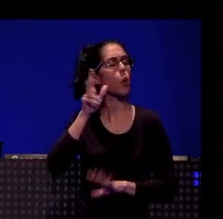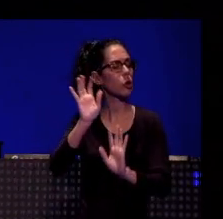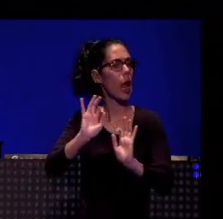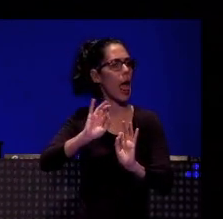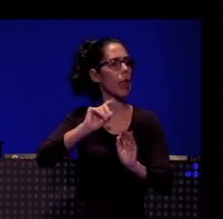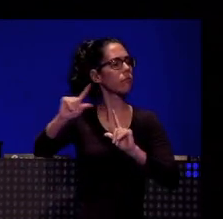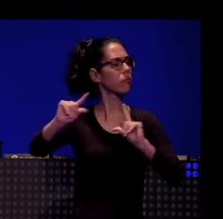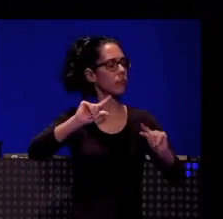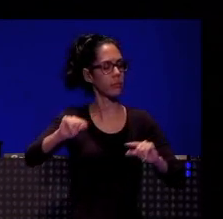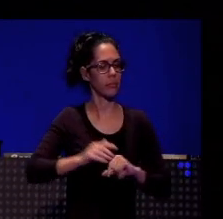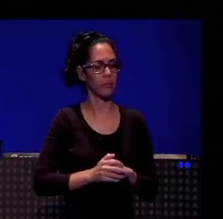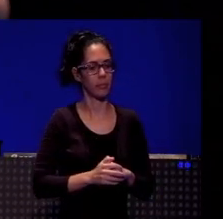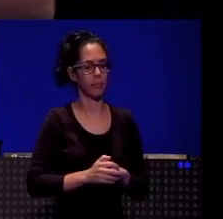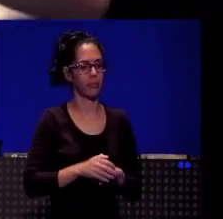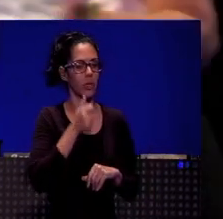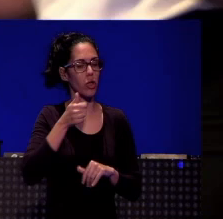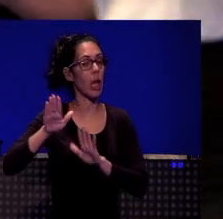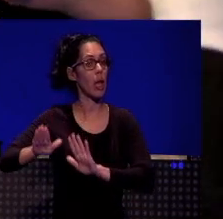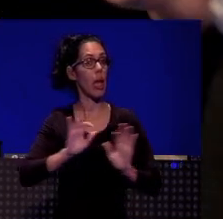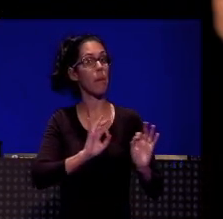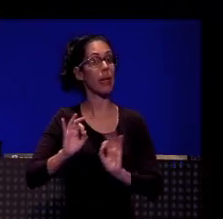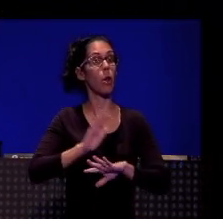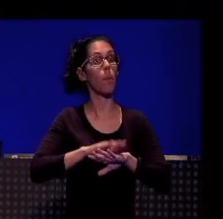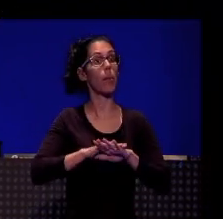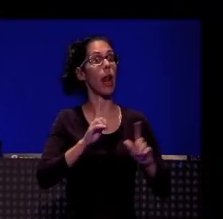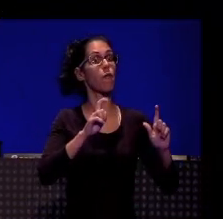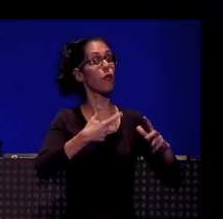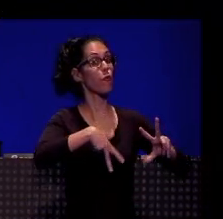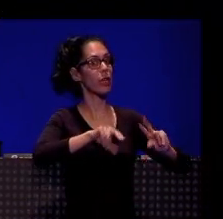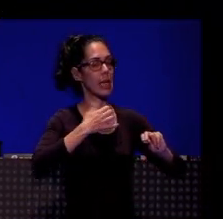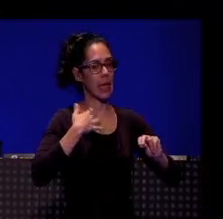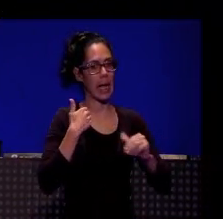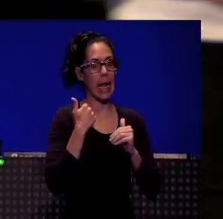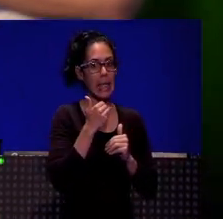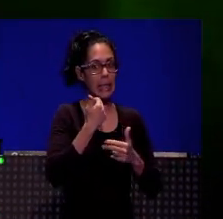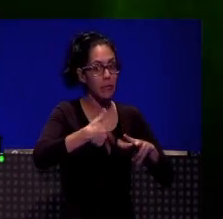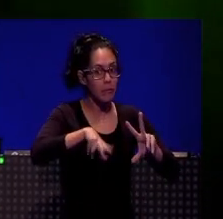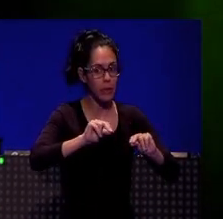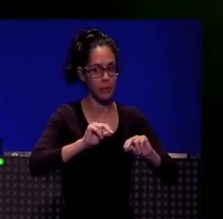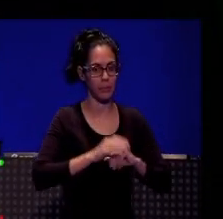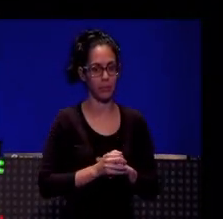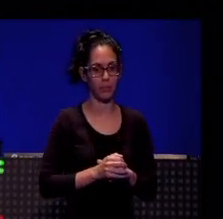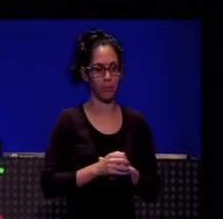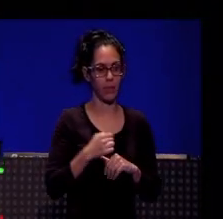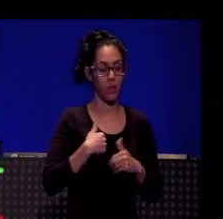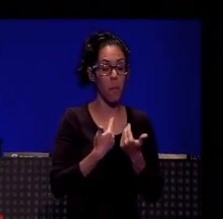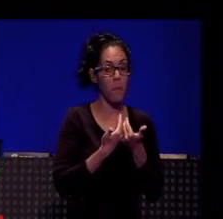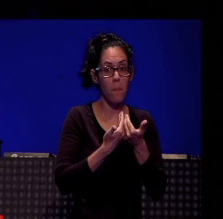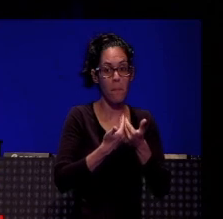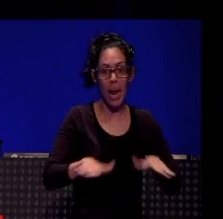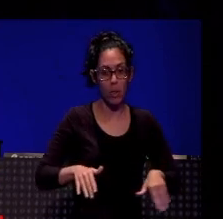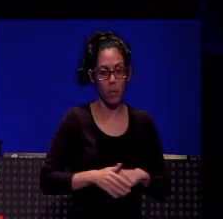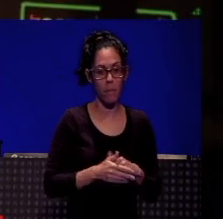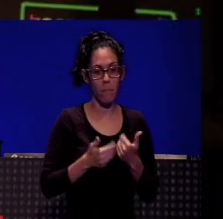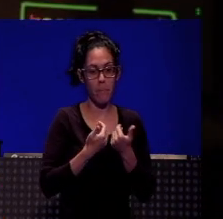se preparan para la foto final que ya acaba esto entonces me pierdo nena necesito yo